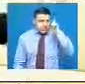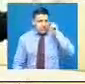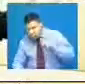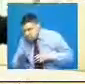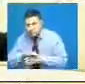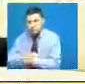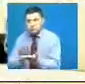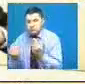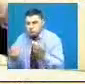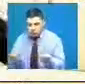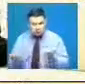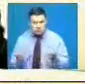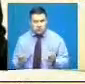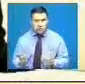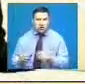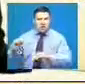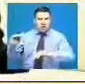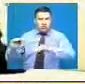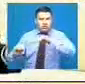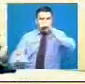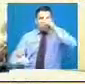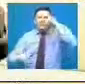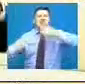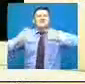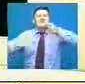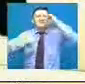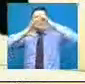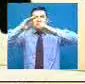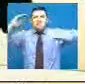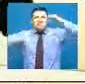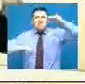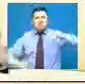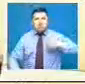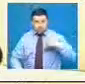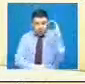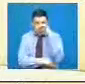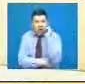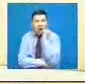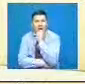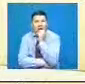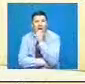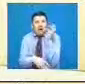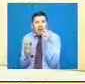el dólar está desalineado o porque hay una excesiva volatilidad, a nosotros no nos tiembla la mano para intervenir.